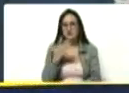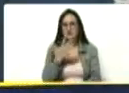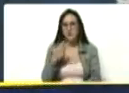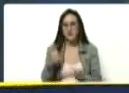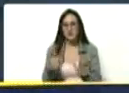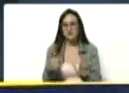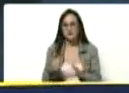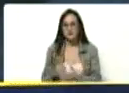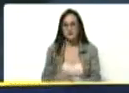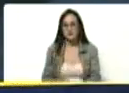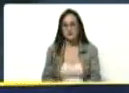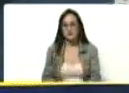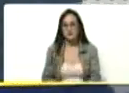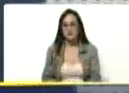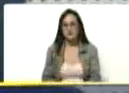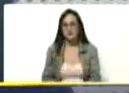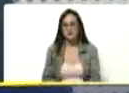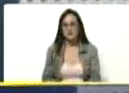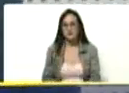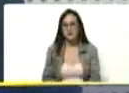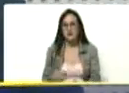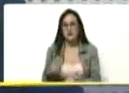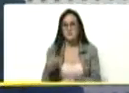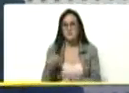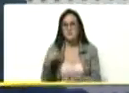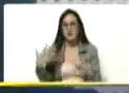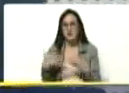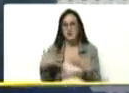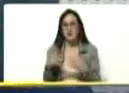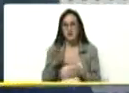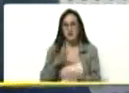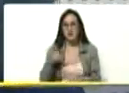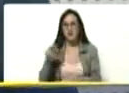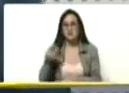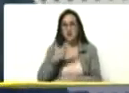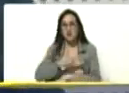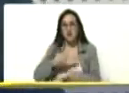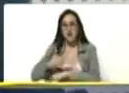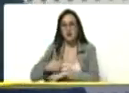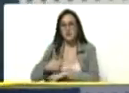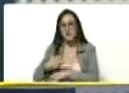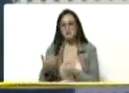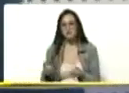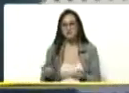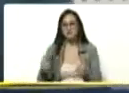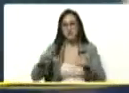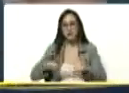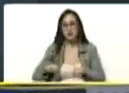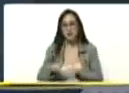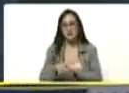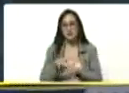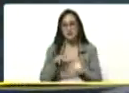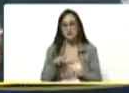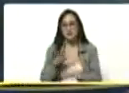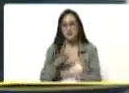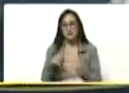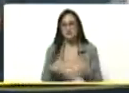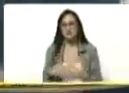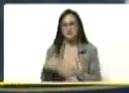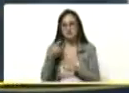1856, se producía la primera batalla en Nicaragua, donde eran derrotados los expansionistas yanquis que habían impuesto